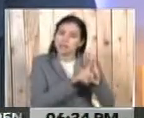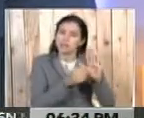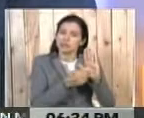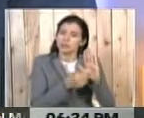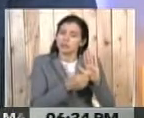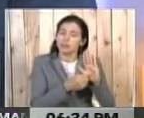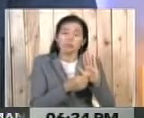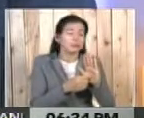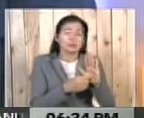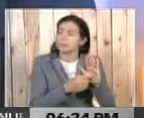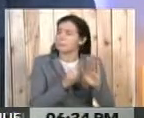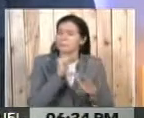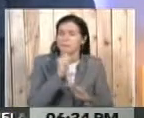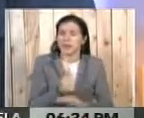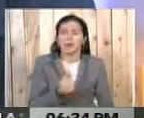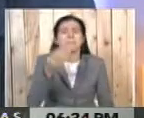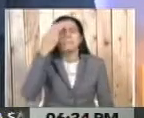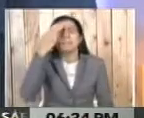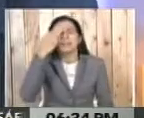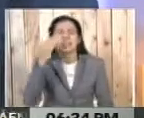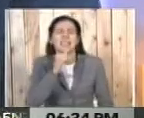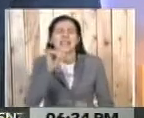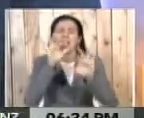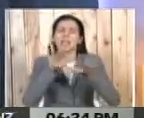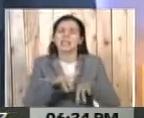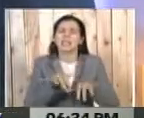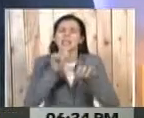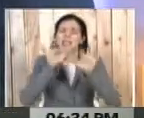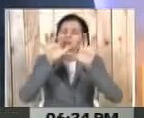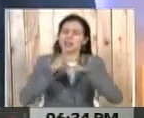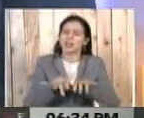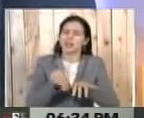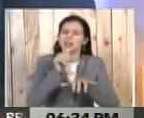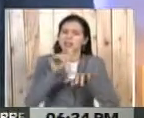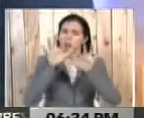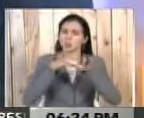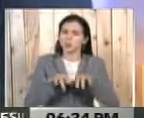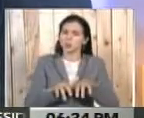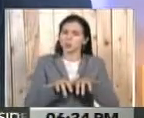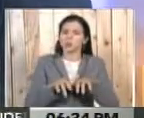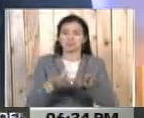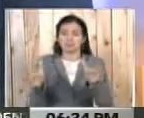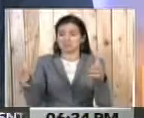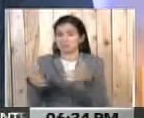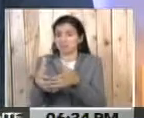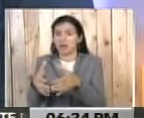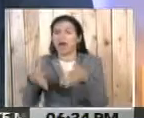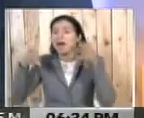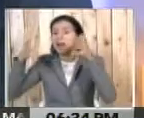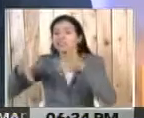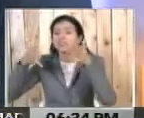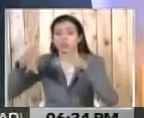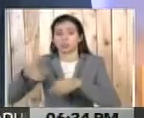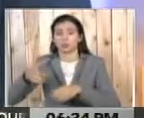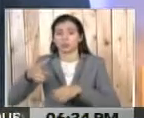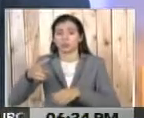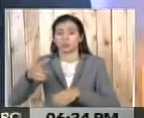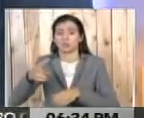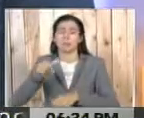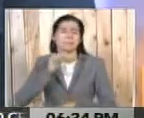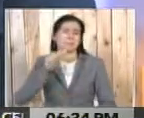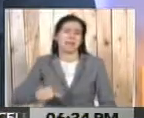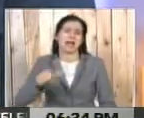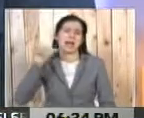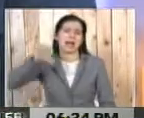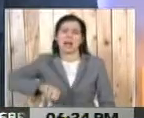es muy mala, es muy pirata. ¿Quién lo redactó? Bueno, yo creo que lo redactaron entre los asesores, las malas asesorías